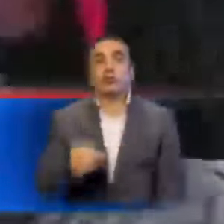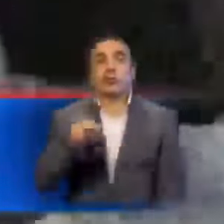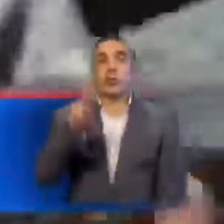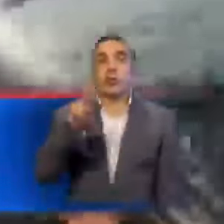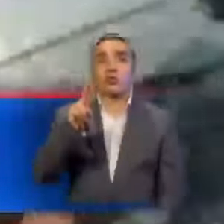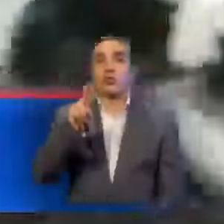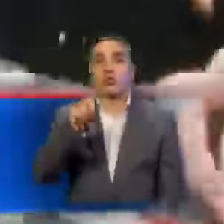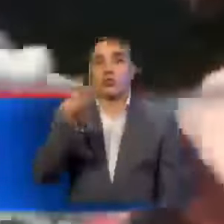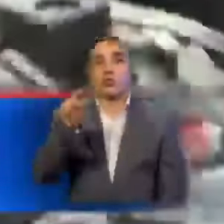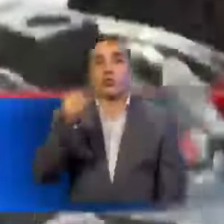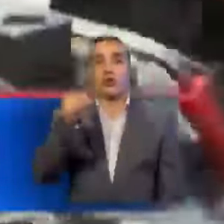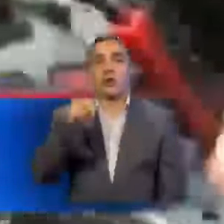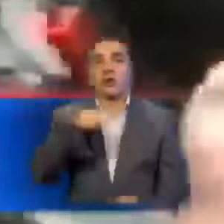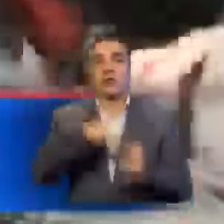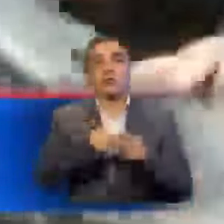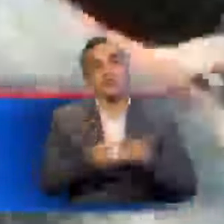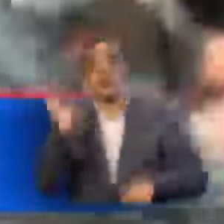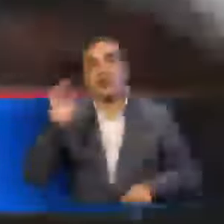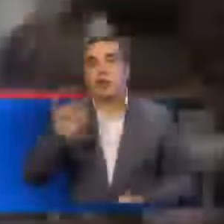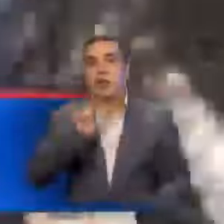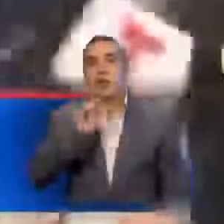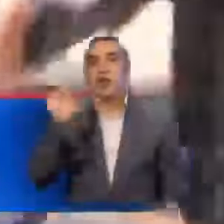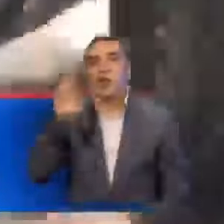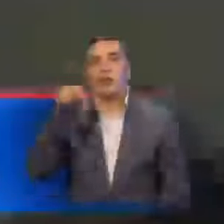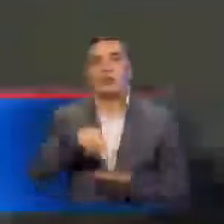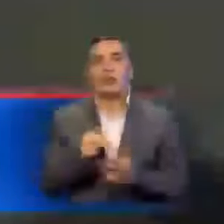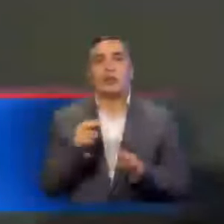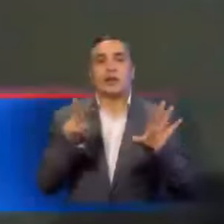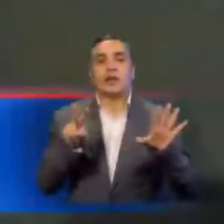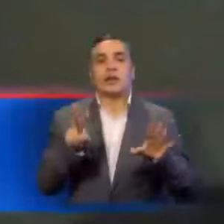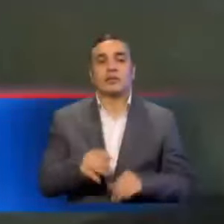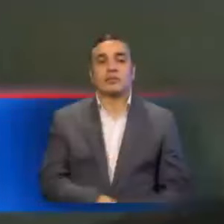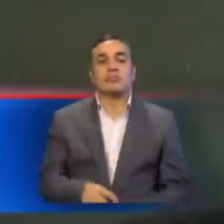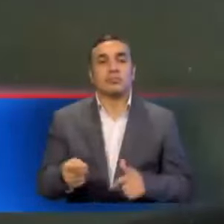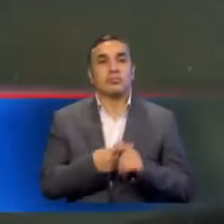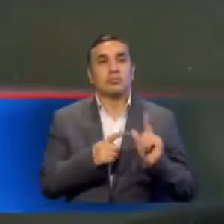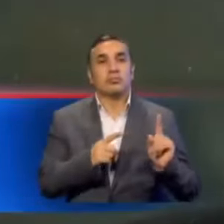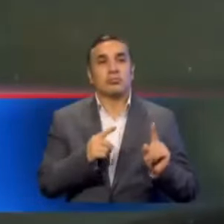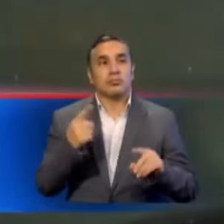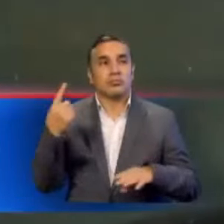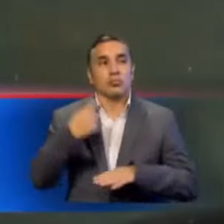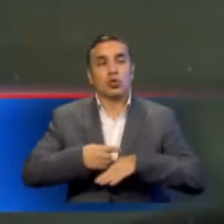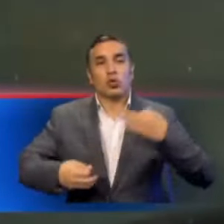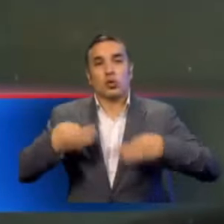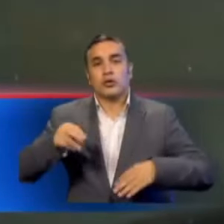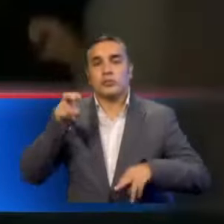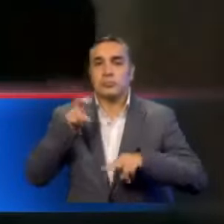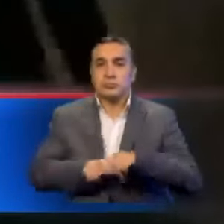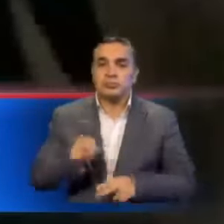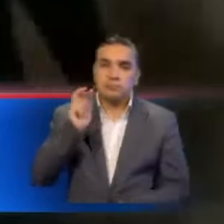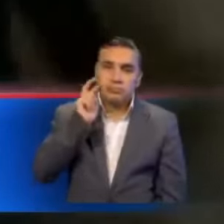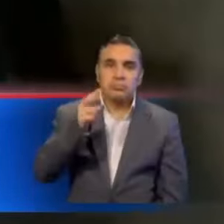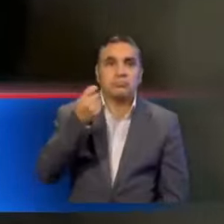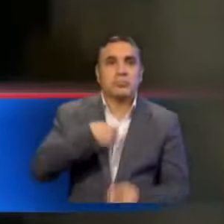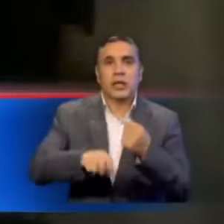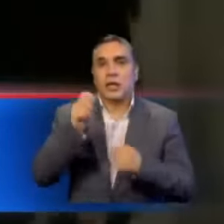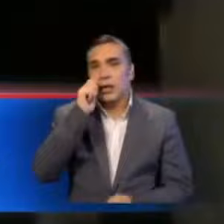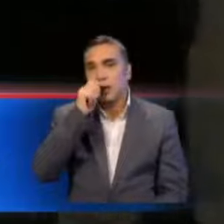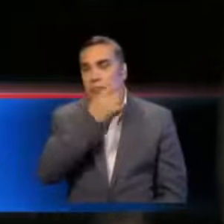fue extraditado a Estados Unidos en enero del 2017. Coronel apareció cada día en el juicio al Chapo Guzmán por